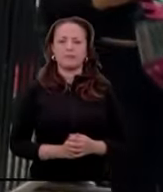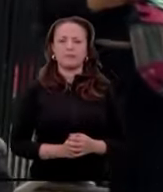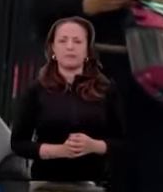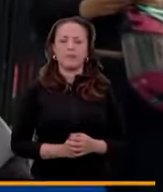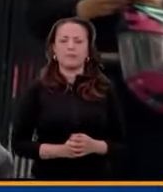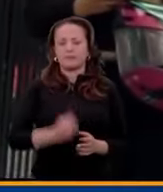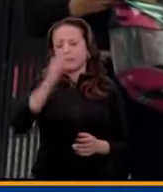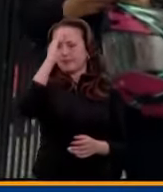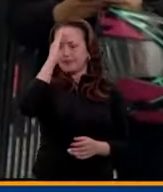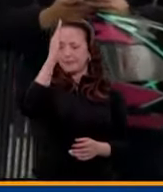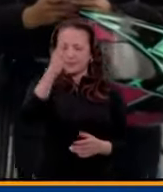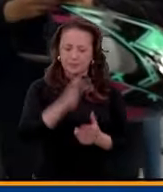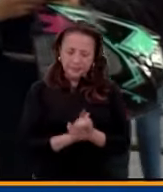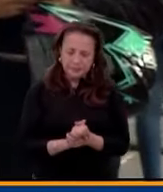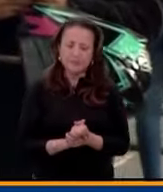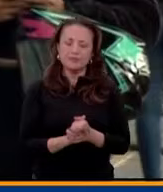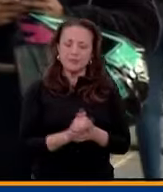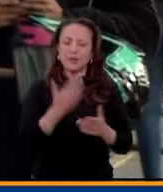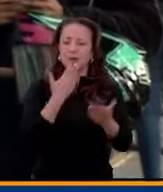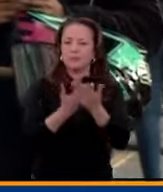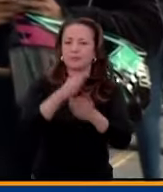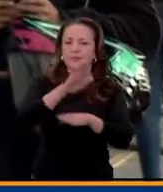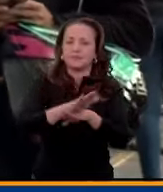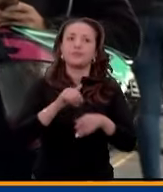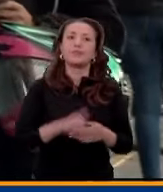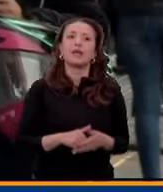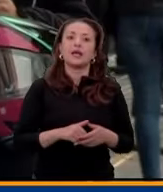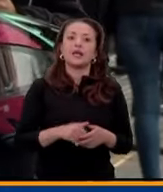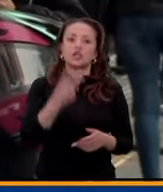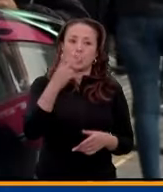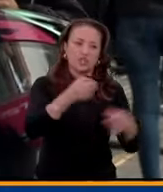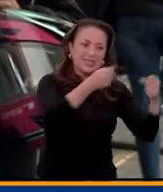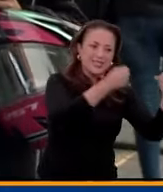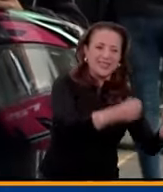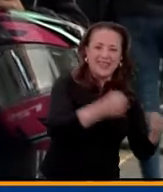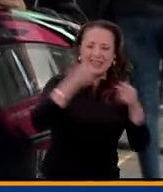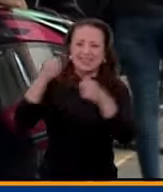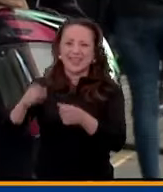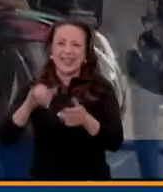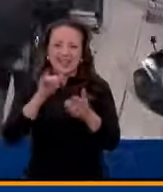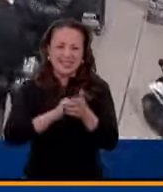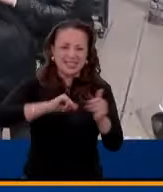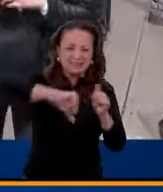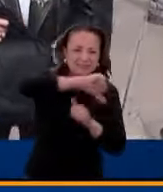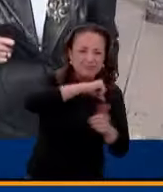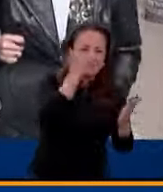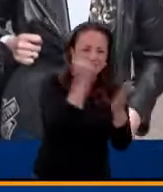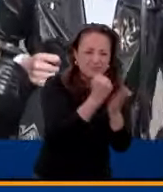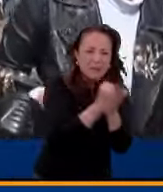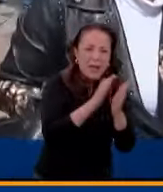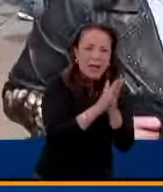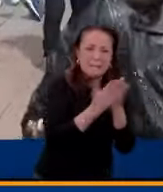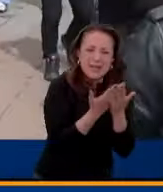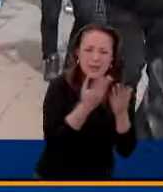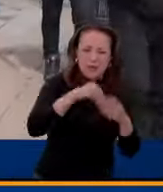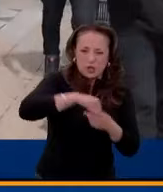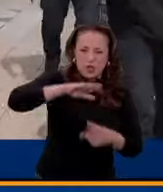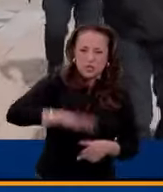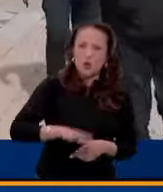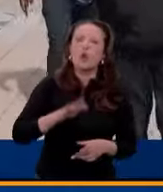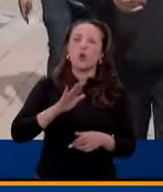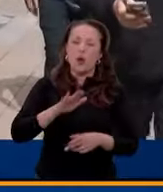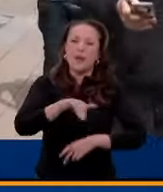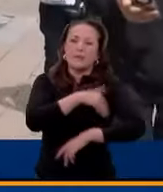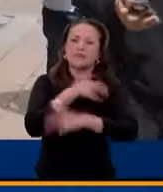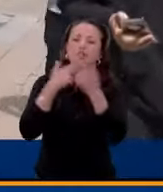Hola Catalina, muy buenas tardes. Pues estuvimos en las dos sedes donde se expiden y se tramitan estos documentos de la Cancillería. Una es en la oficina